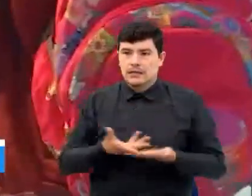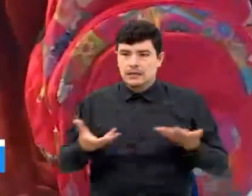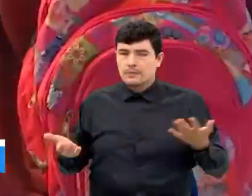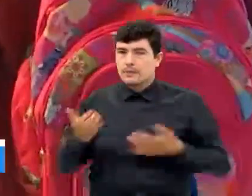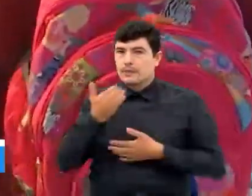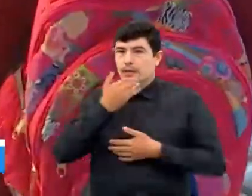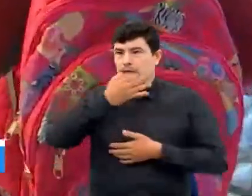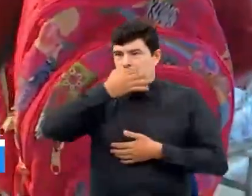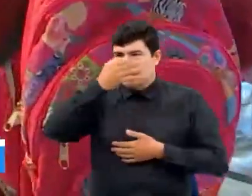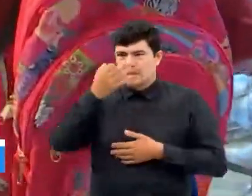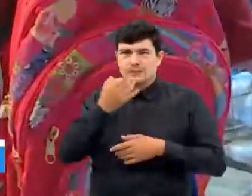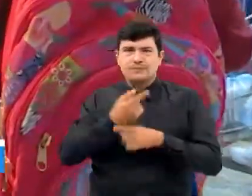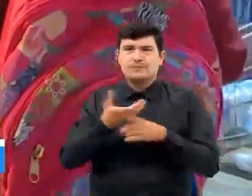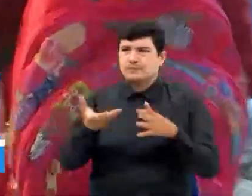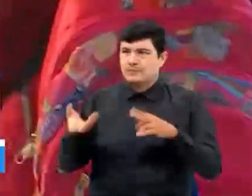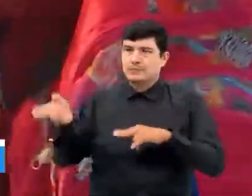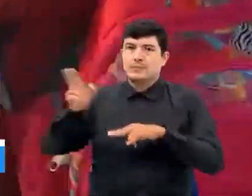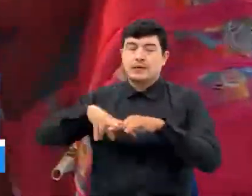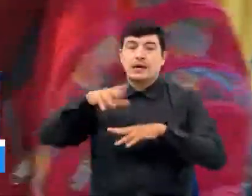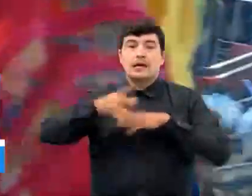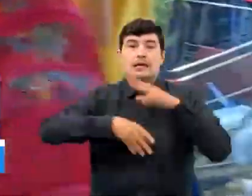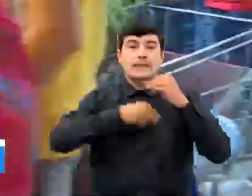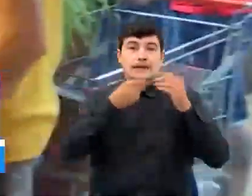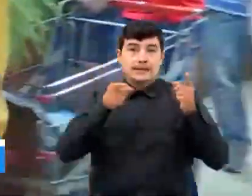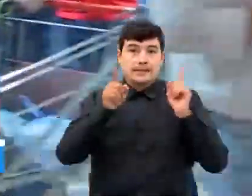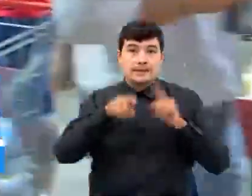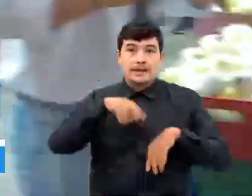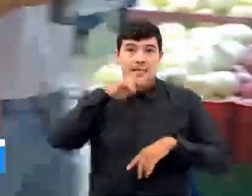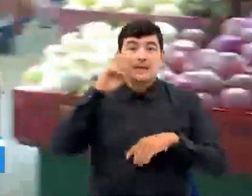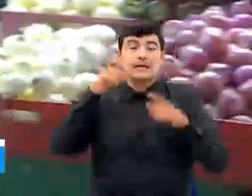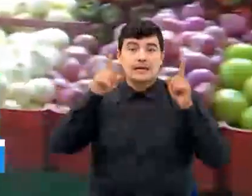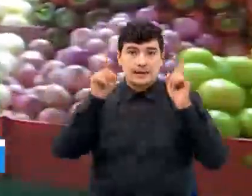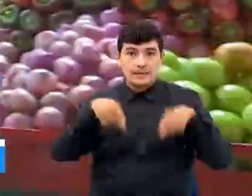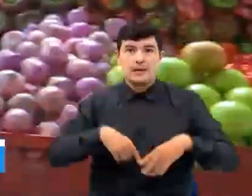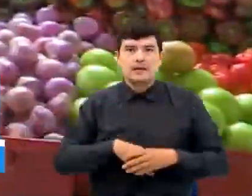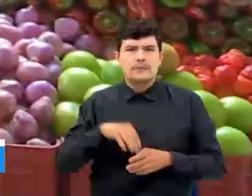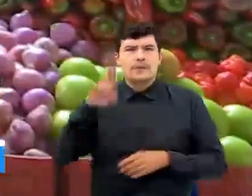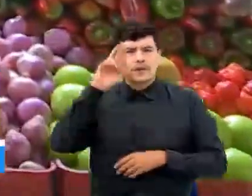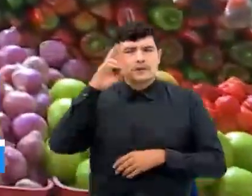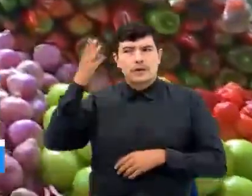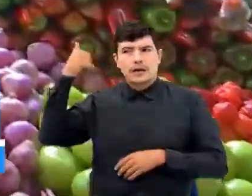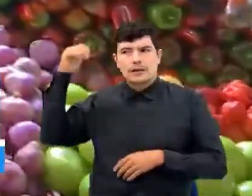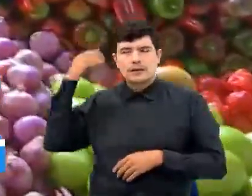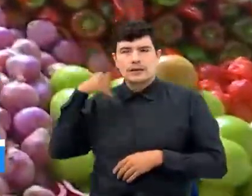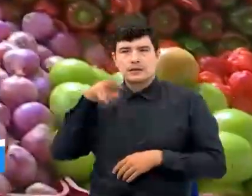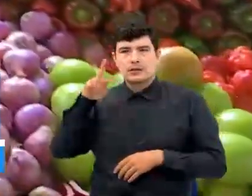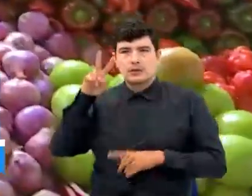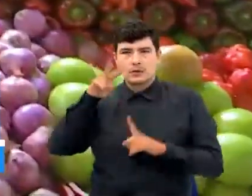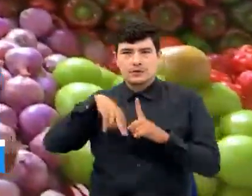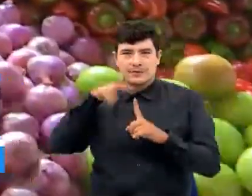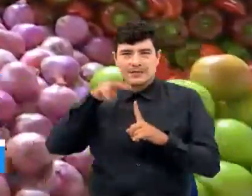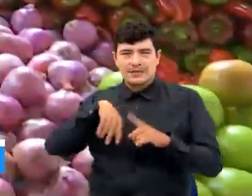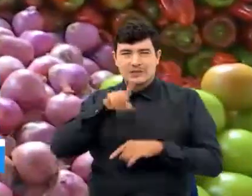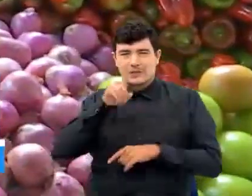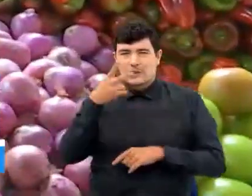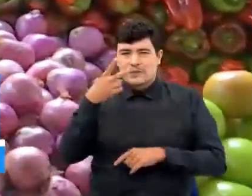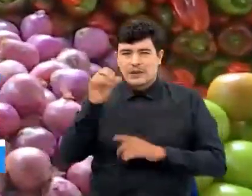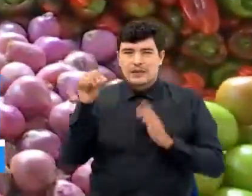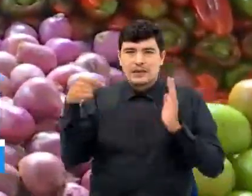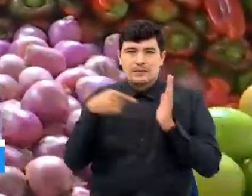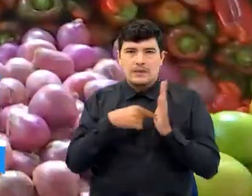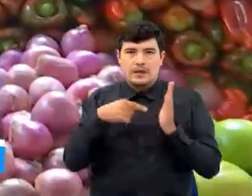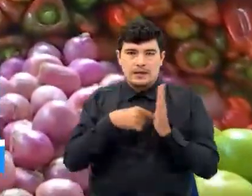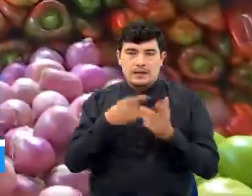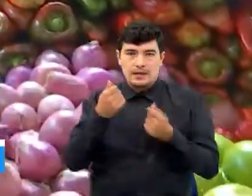queso han incrementado y los productos cárnicos también. Lo que costaba hace menos de dos meses 120 mil pesos, un bulto de